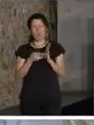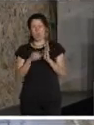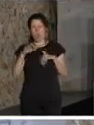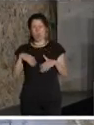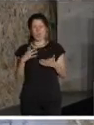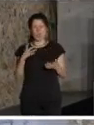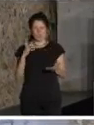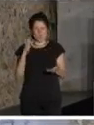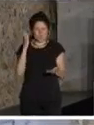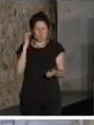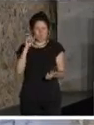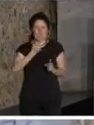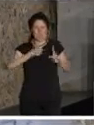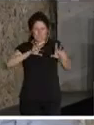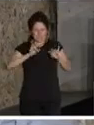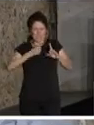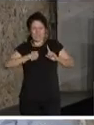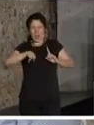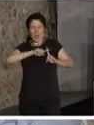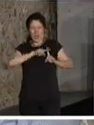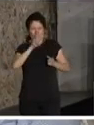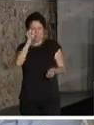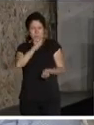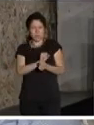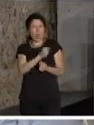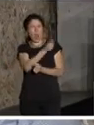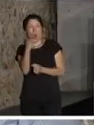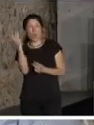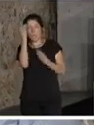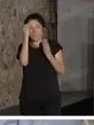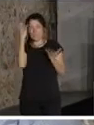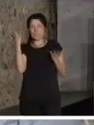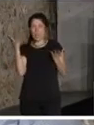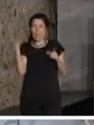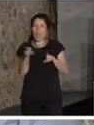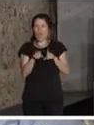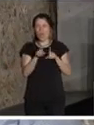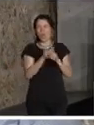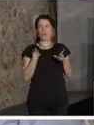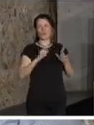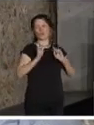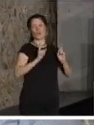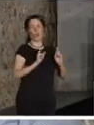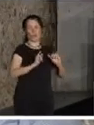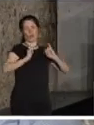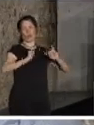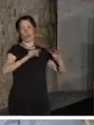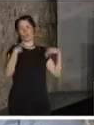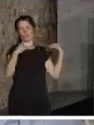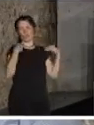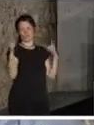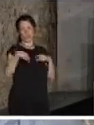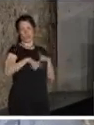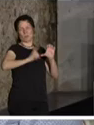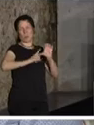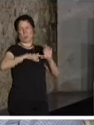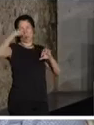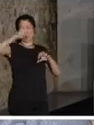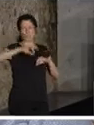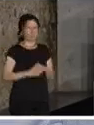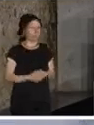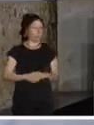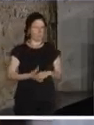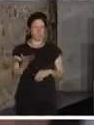nos condenan a ser tierra de sacrificio que algunos piensan que seguimos siendo su Cortijo particular ayer